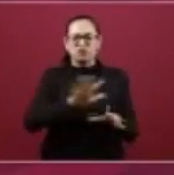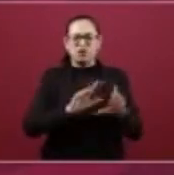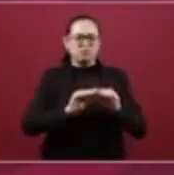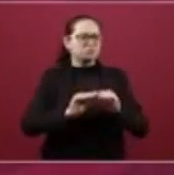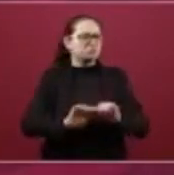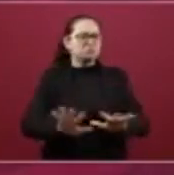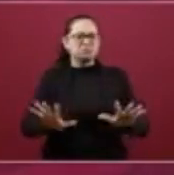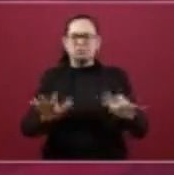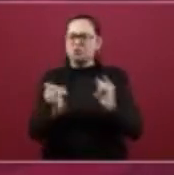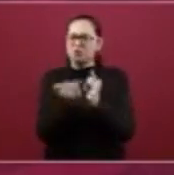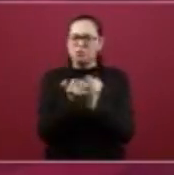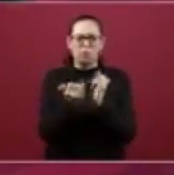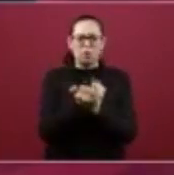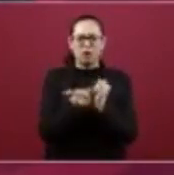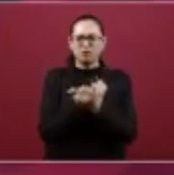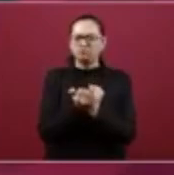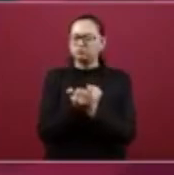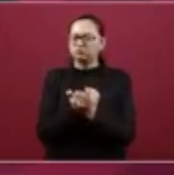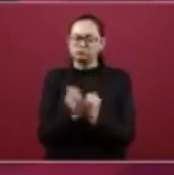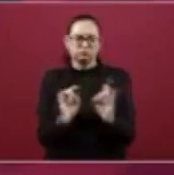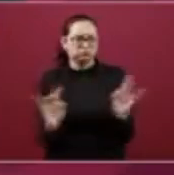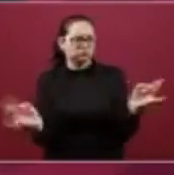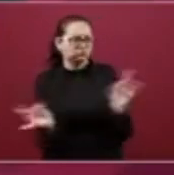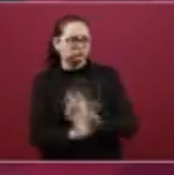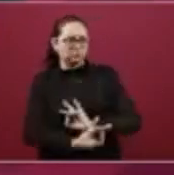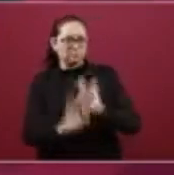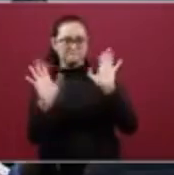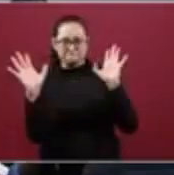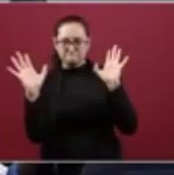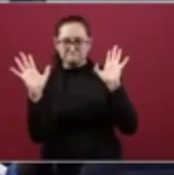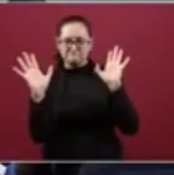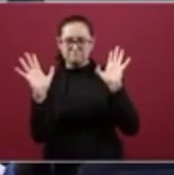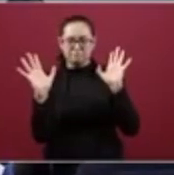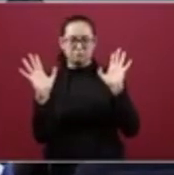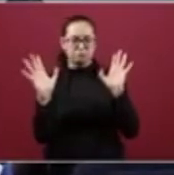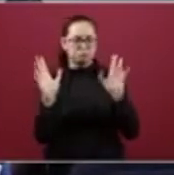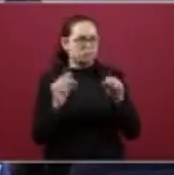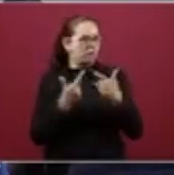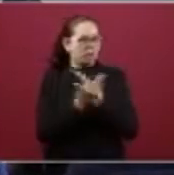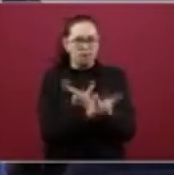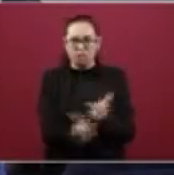Cómo de repente, sin censura,